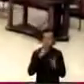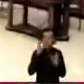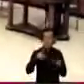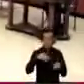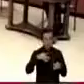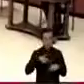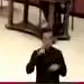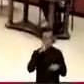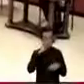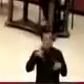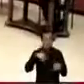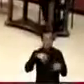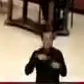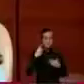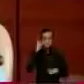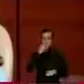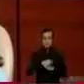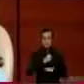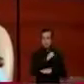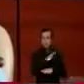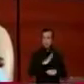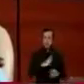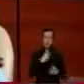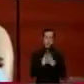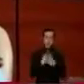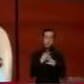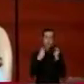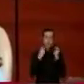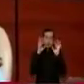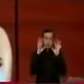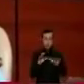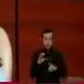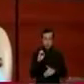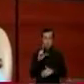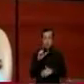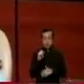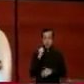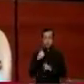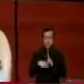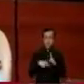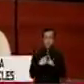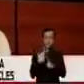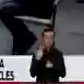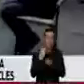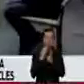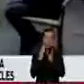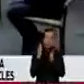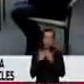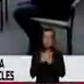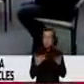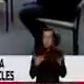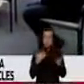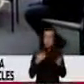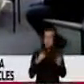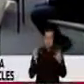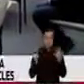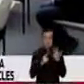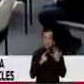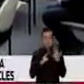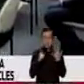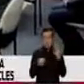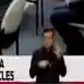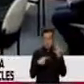de la fiscalía y dispuso la prisión preventiva para la exsecretaria Ocles y tres funcionarios más. Para el quinto procesado, en